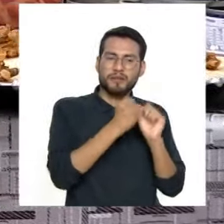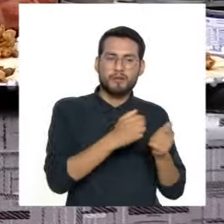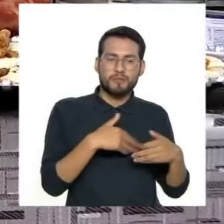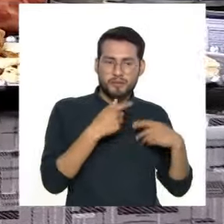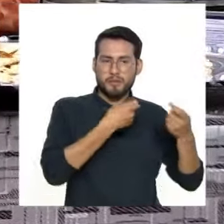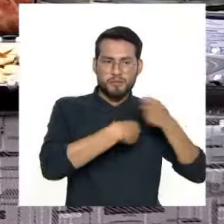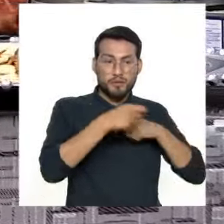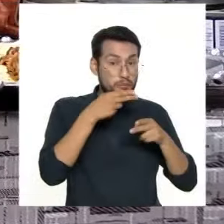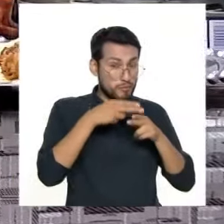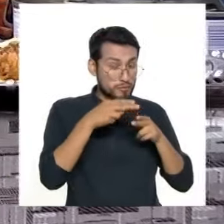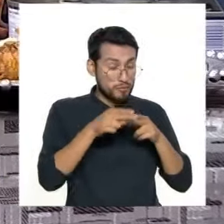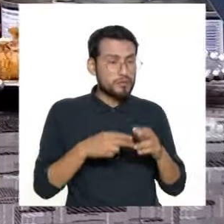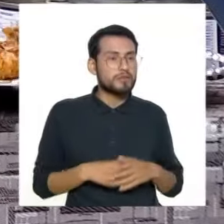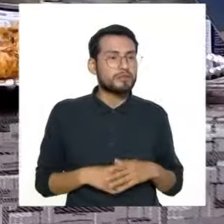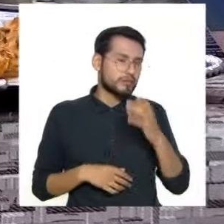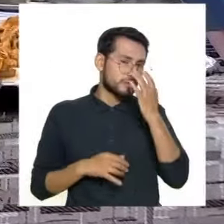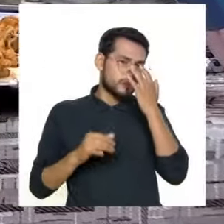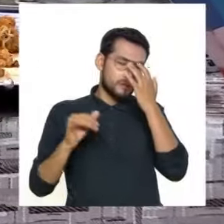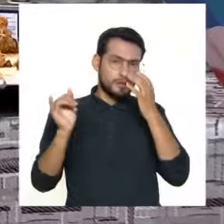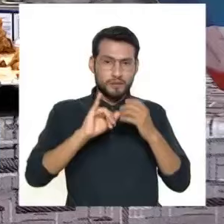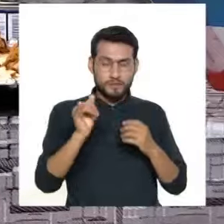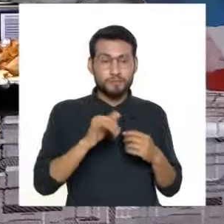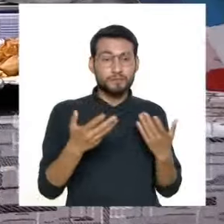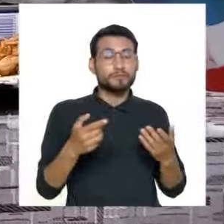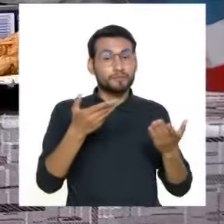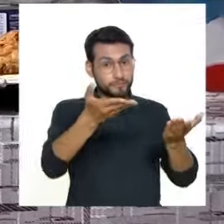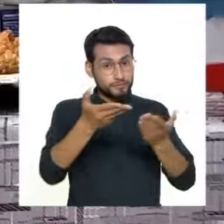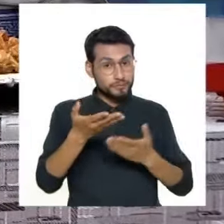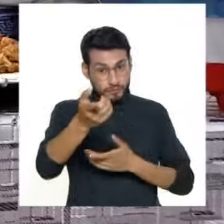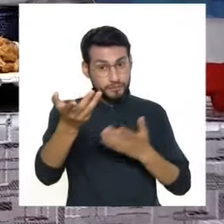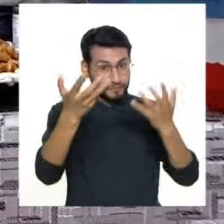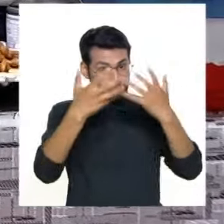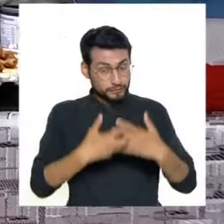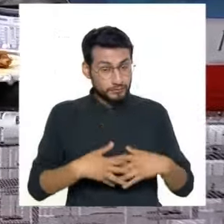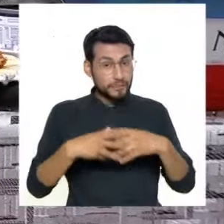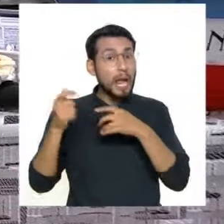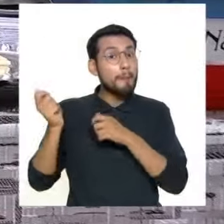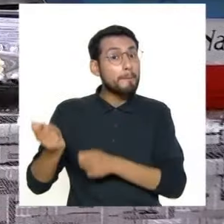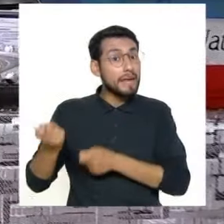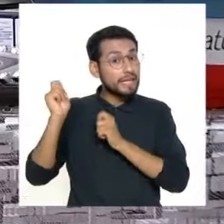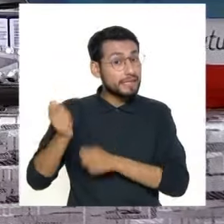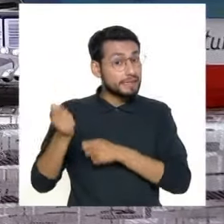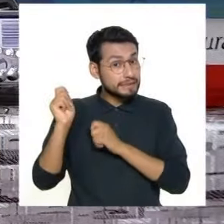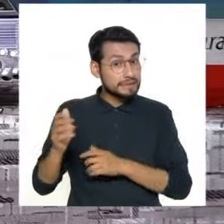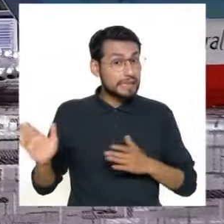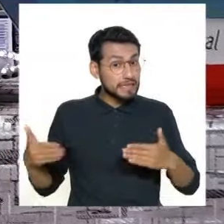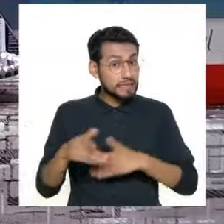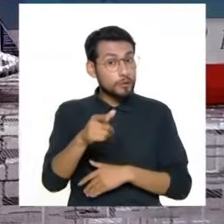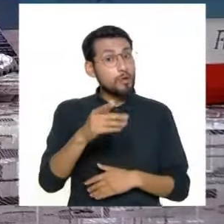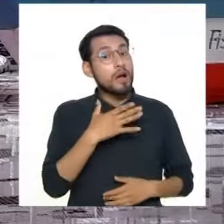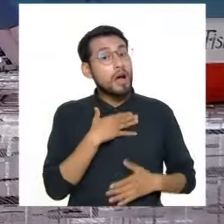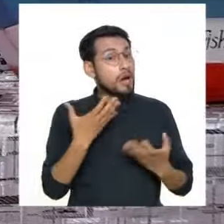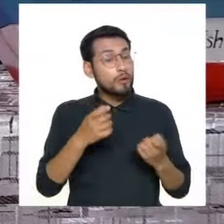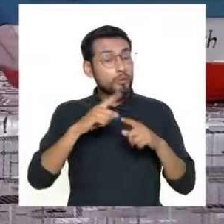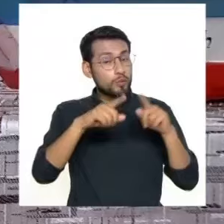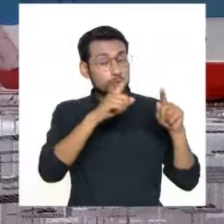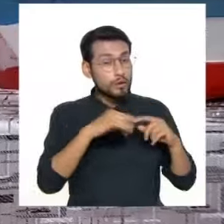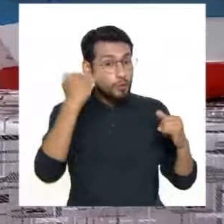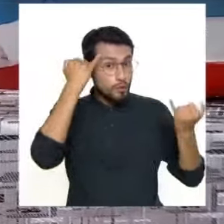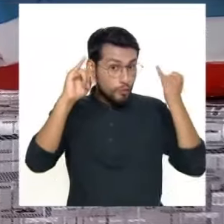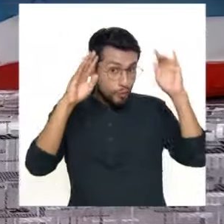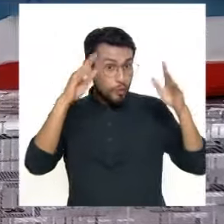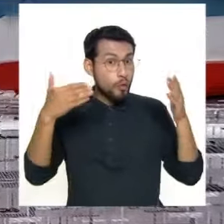mercado que va a ser pronto y De igual forma hago una vez más la invitación a las empresas pesqueras que quieran innovar insertar